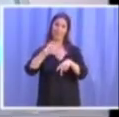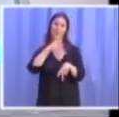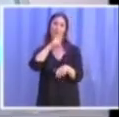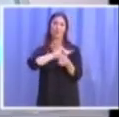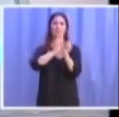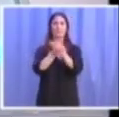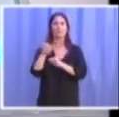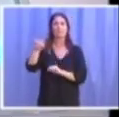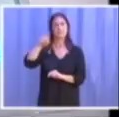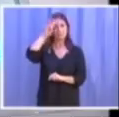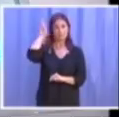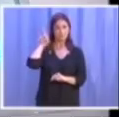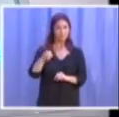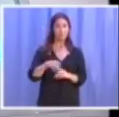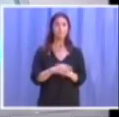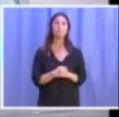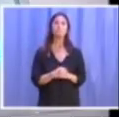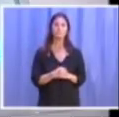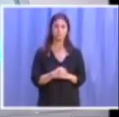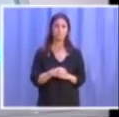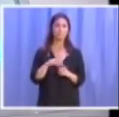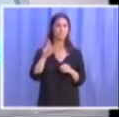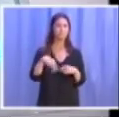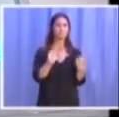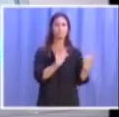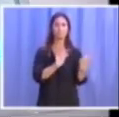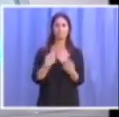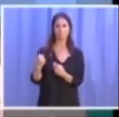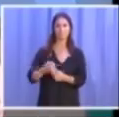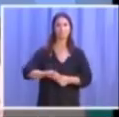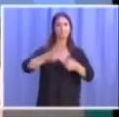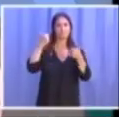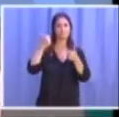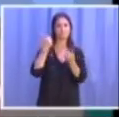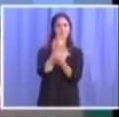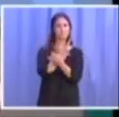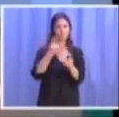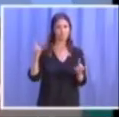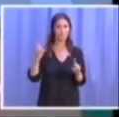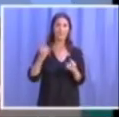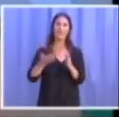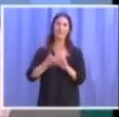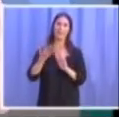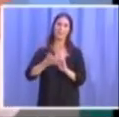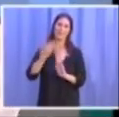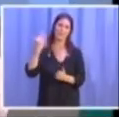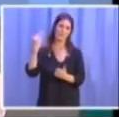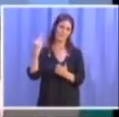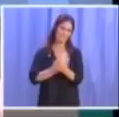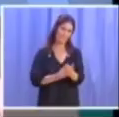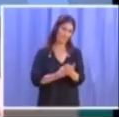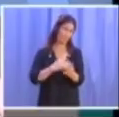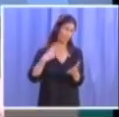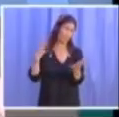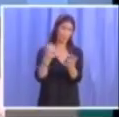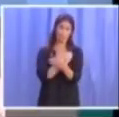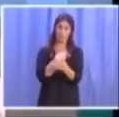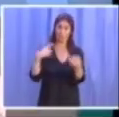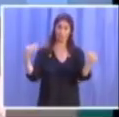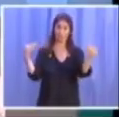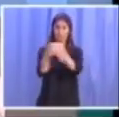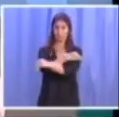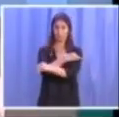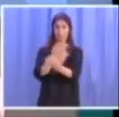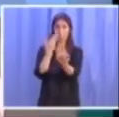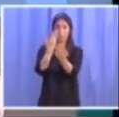Cambril. Sí, es necesario más árboles y menos cemento. Todo lo contrario de lo que plantean